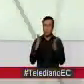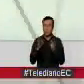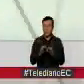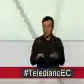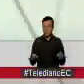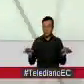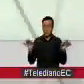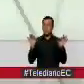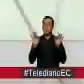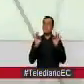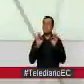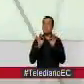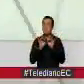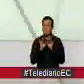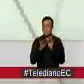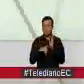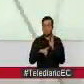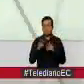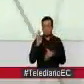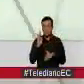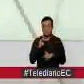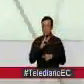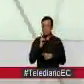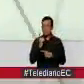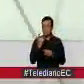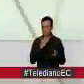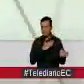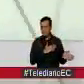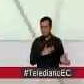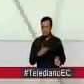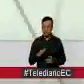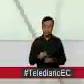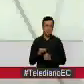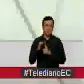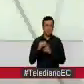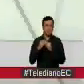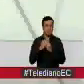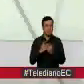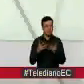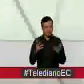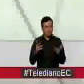relevancia, una importancia mayor, y que por lo tanto estemos en esa prioridad para poder